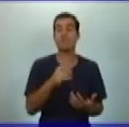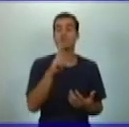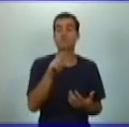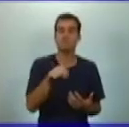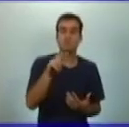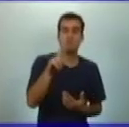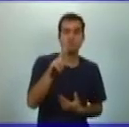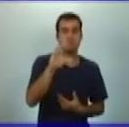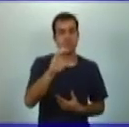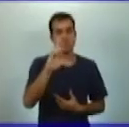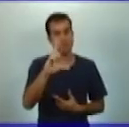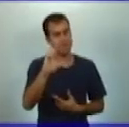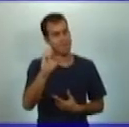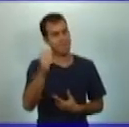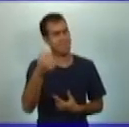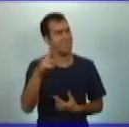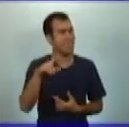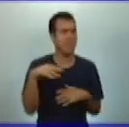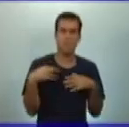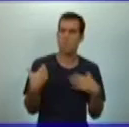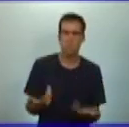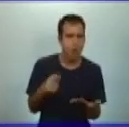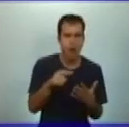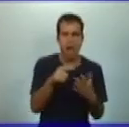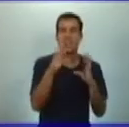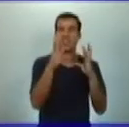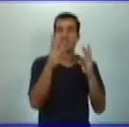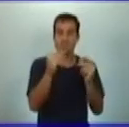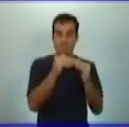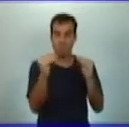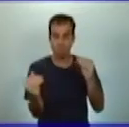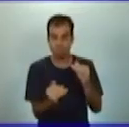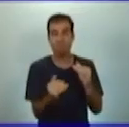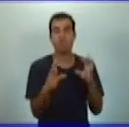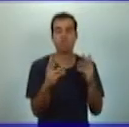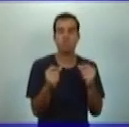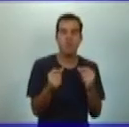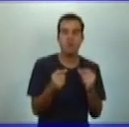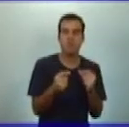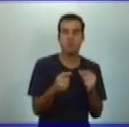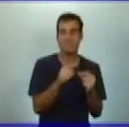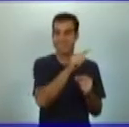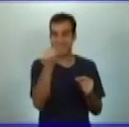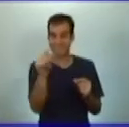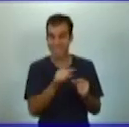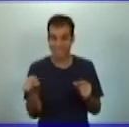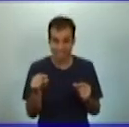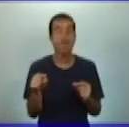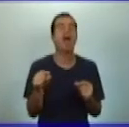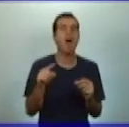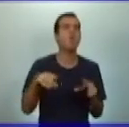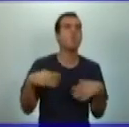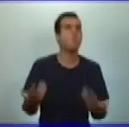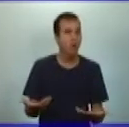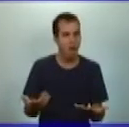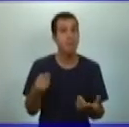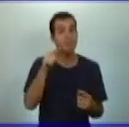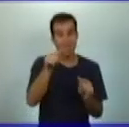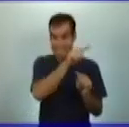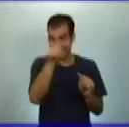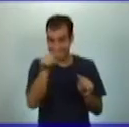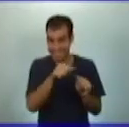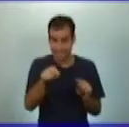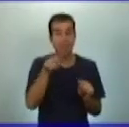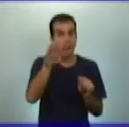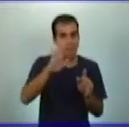representado? ¿Cuál es su número atómico? Y fíjense que les he puesto la Z mayúscula porque tenemos que conocer que esta es la forma en que se representa el